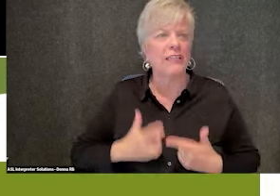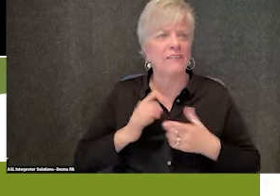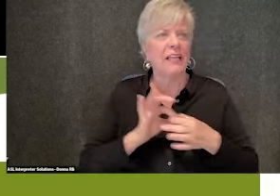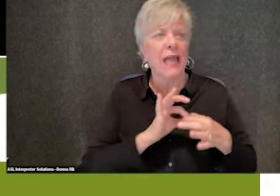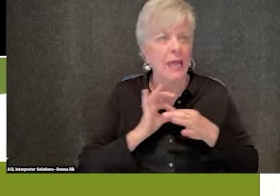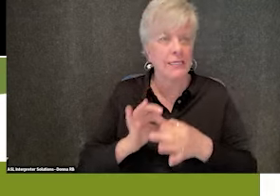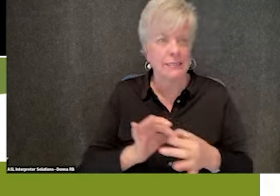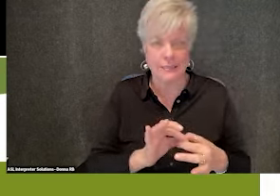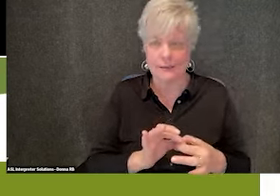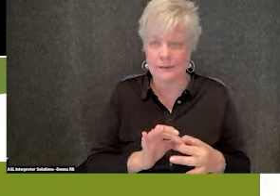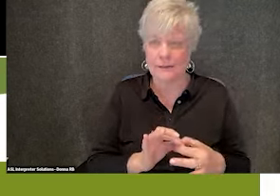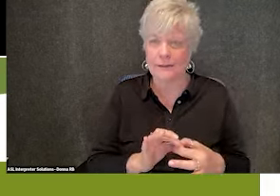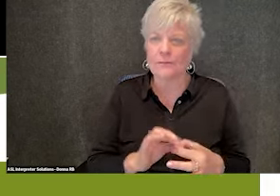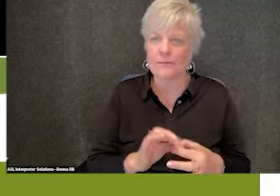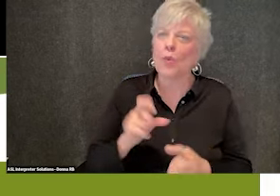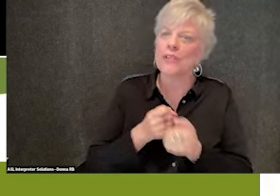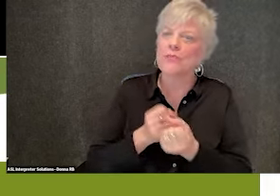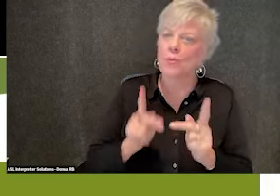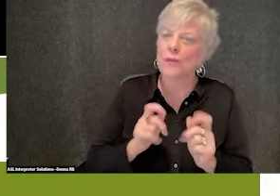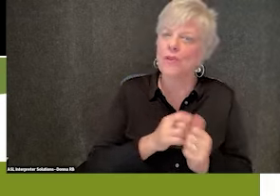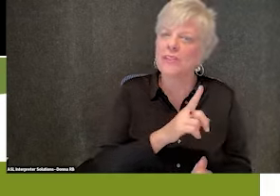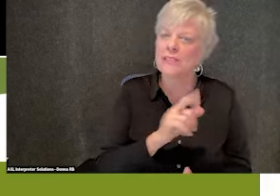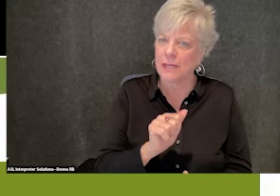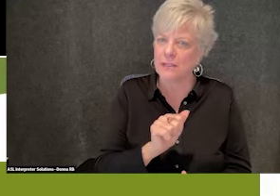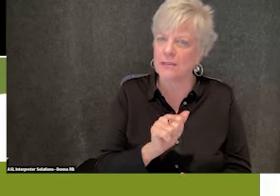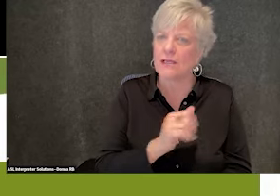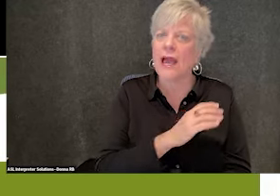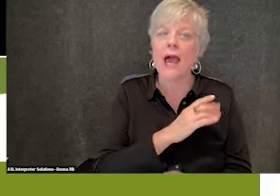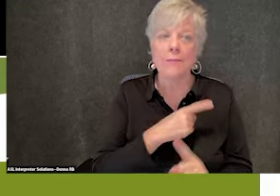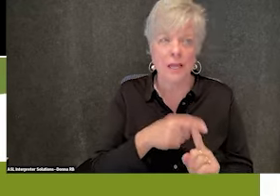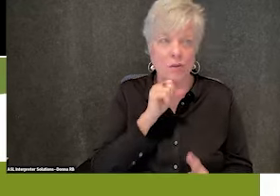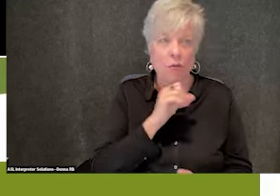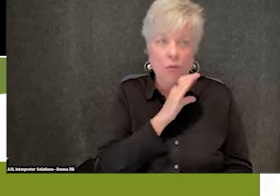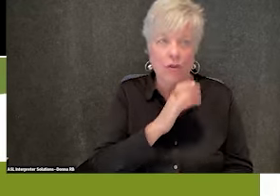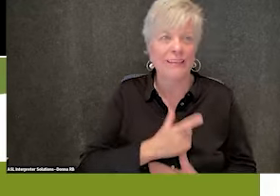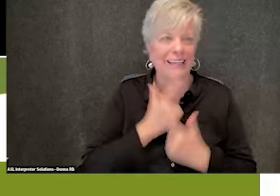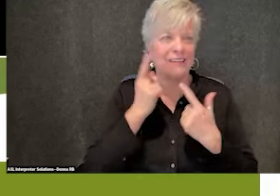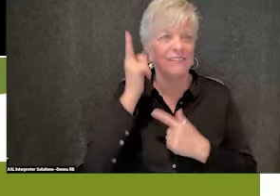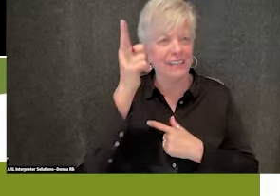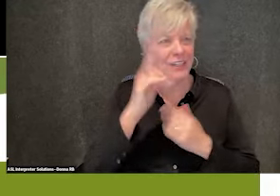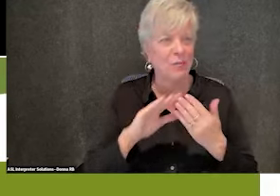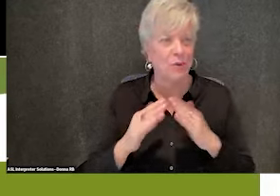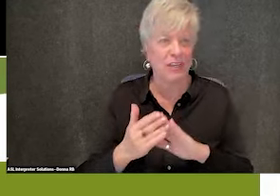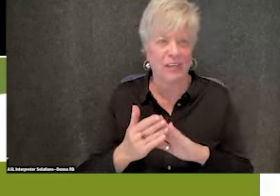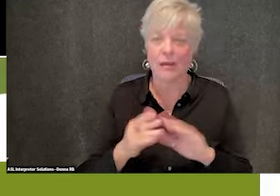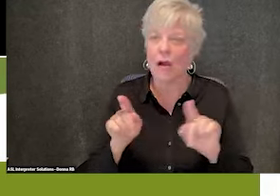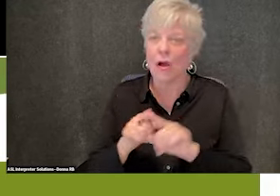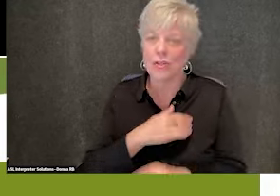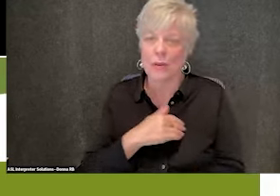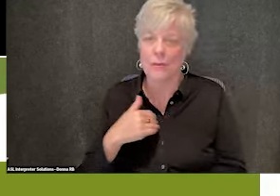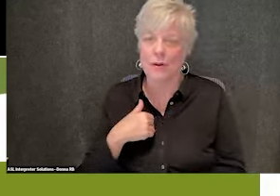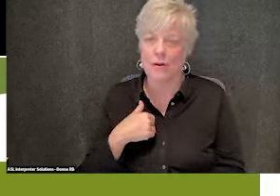a seguir viviendo en la comunidad. Y me alegra estar aquí con la gente hablando de la toma